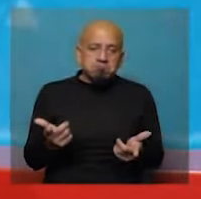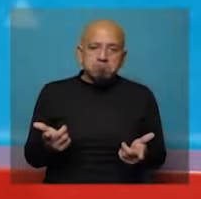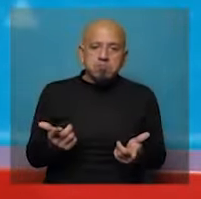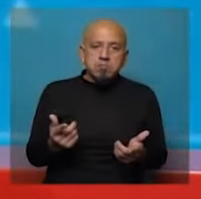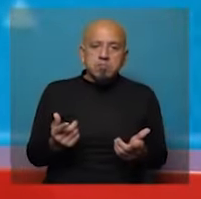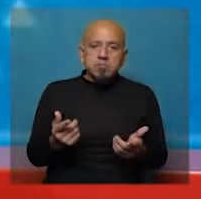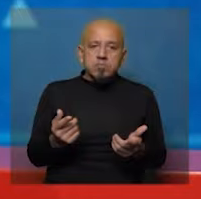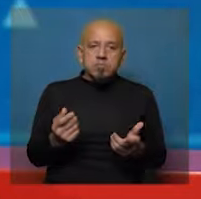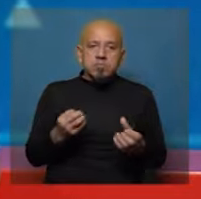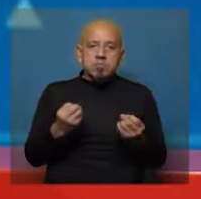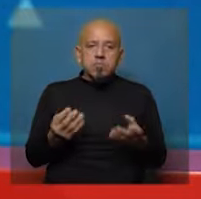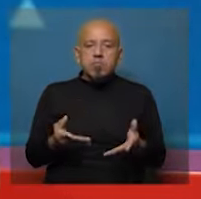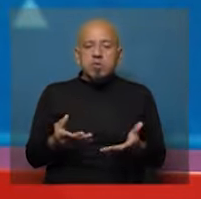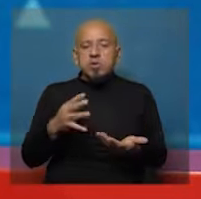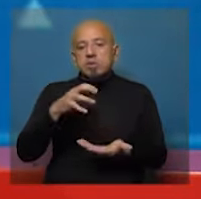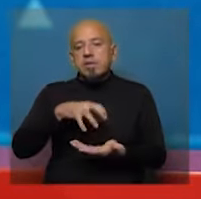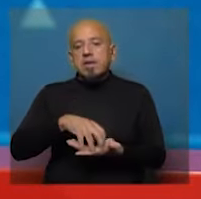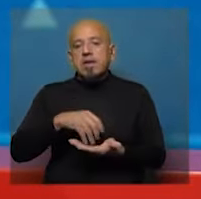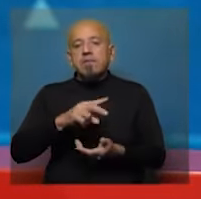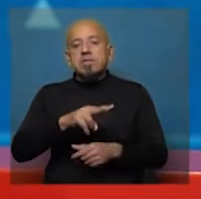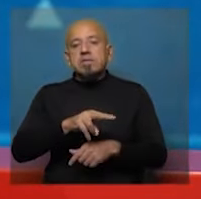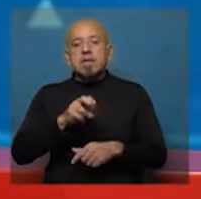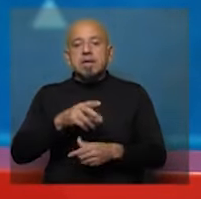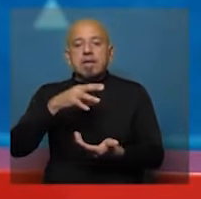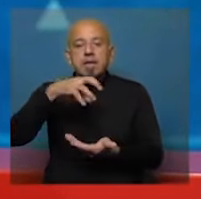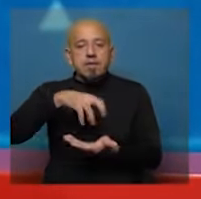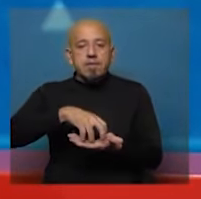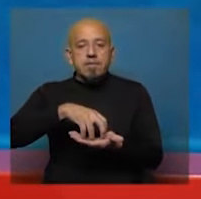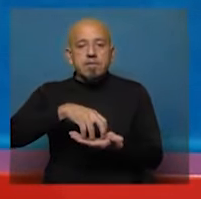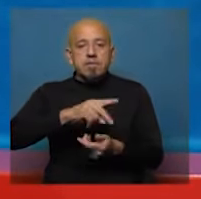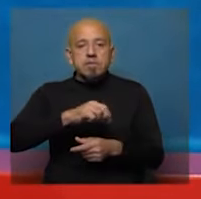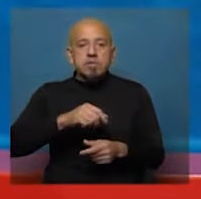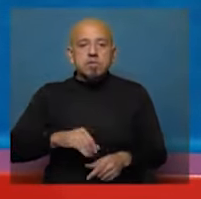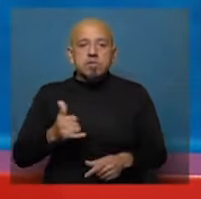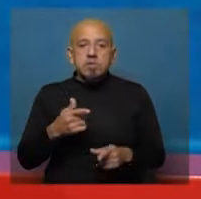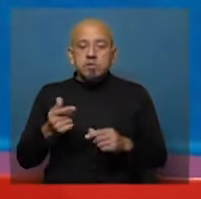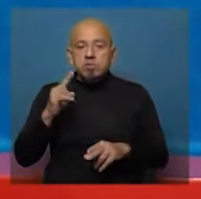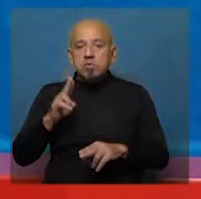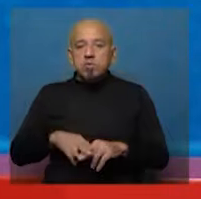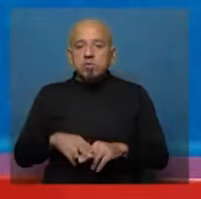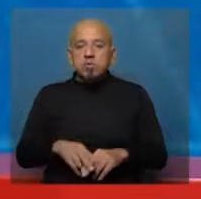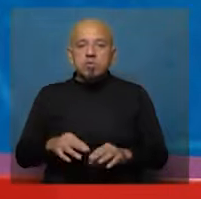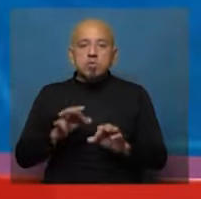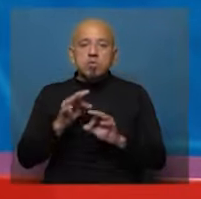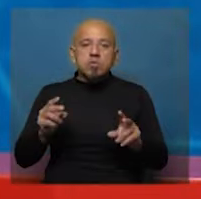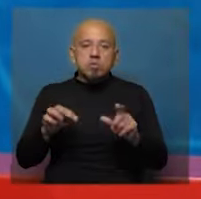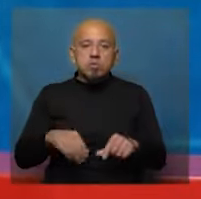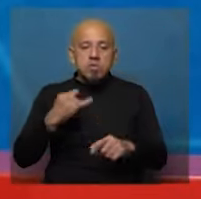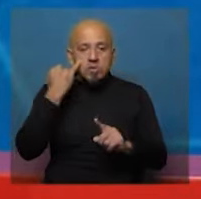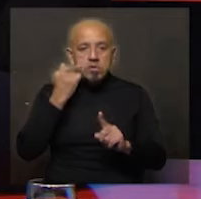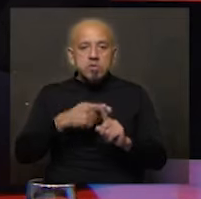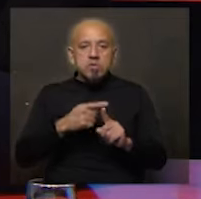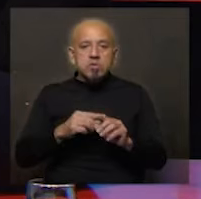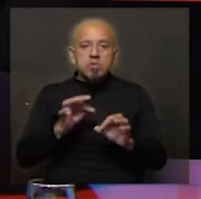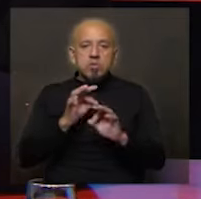porque la fiscalía básicamente funciona cuando ya te asesinaron o en delitos sexuales o cuando hay